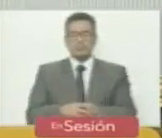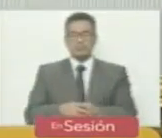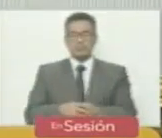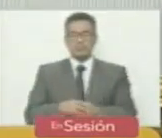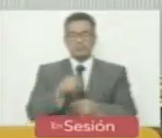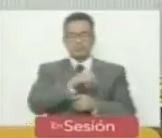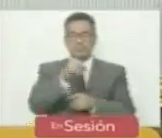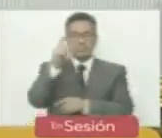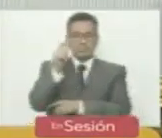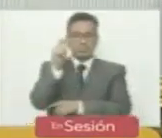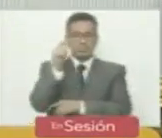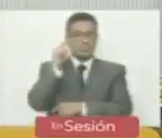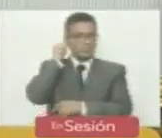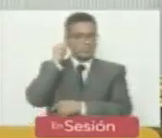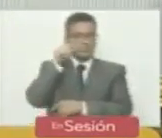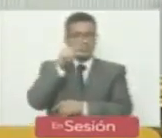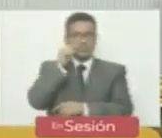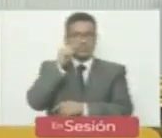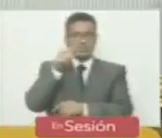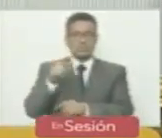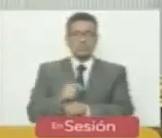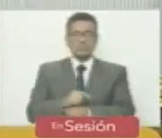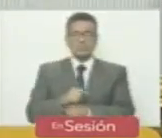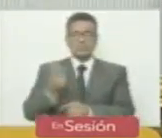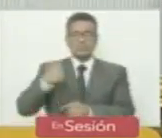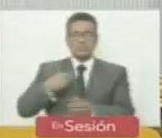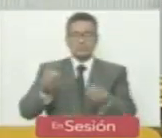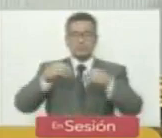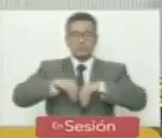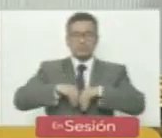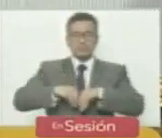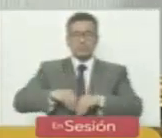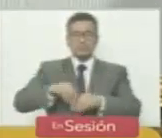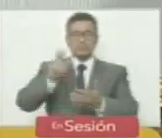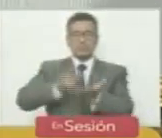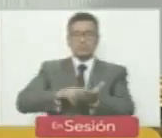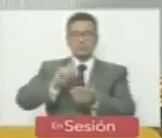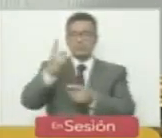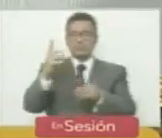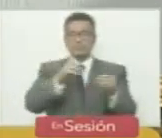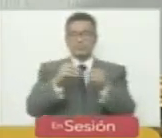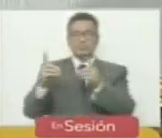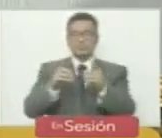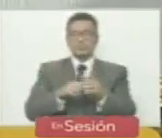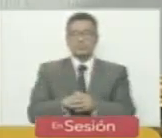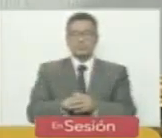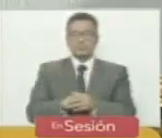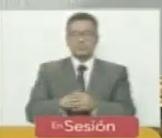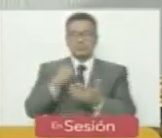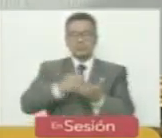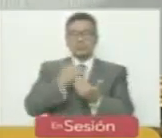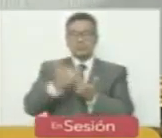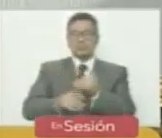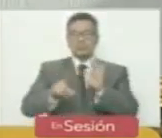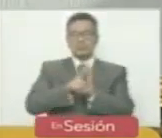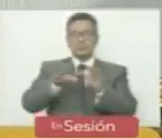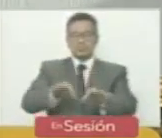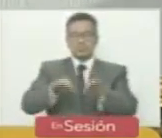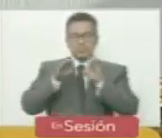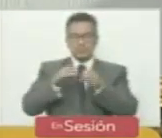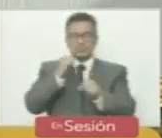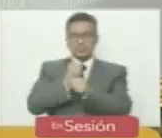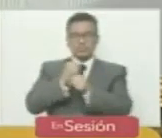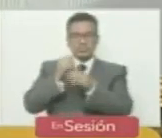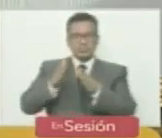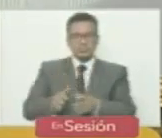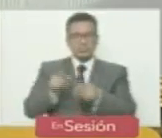ciudadanos diputados y diputadas que estén de acuerdo con aprobar en primera discusión el proyecto de ley especial de